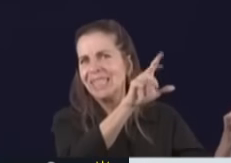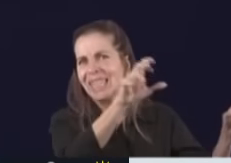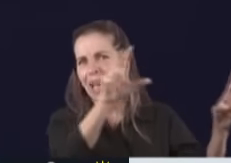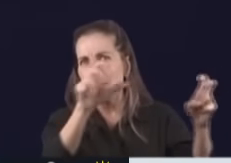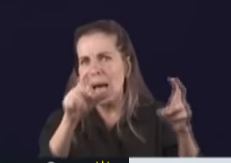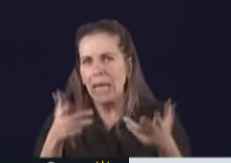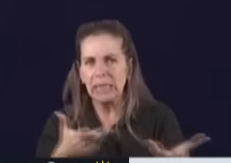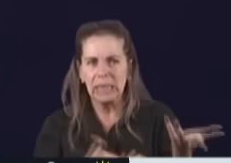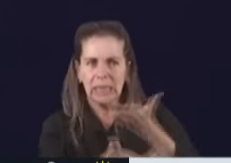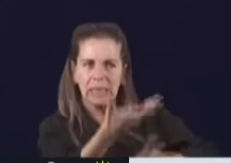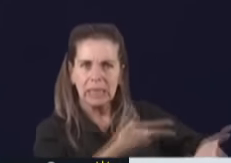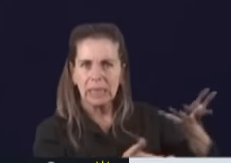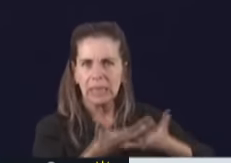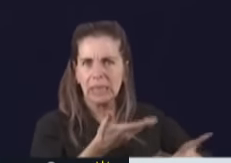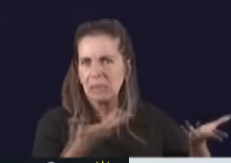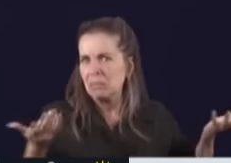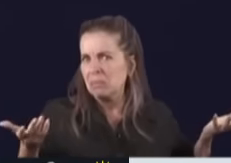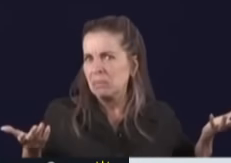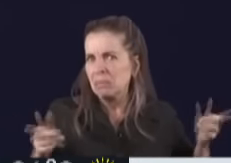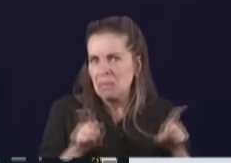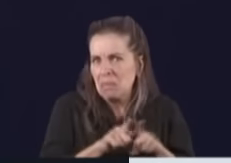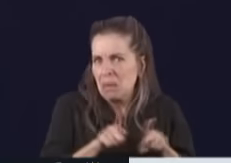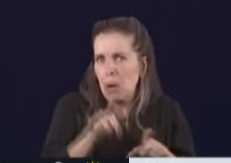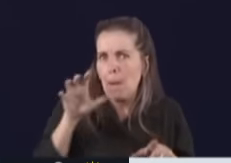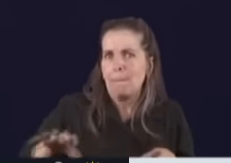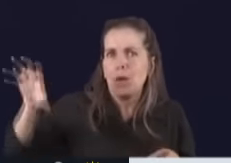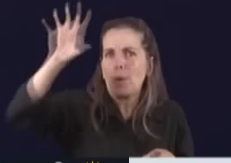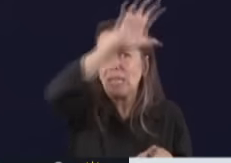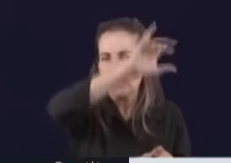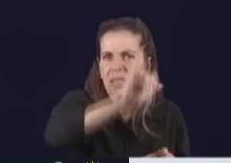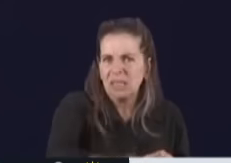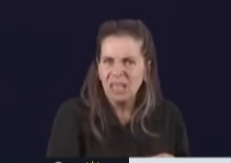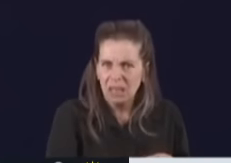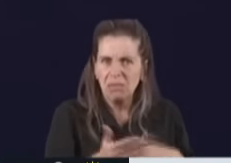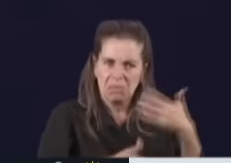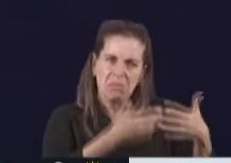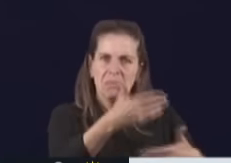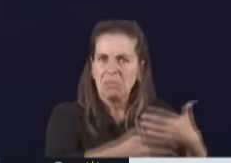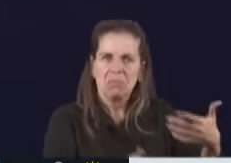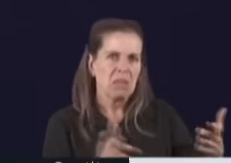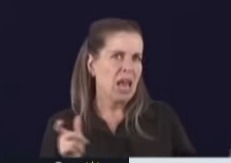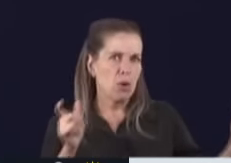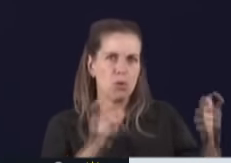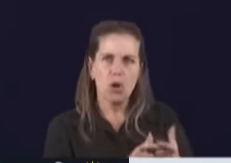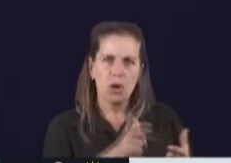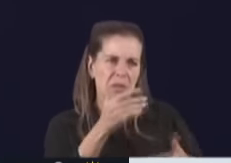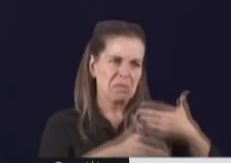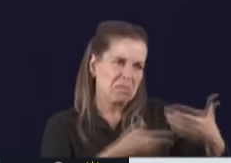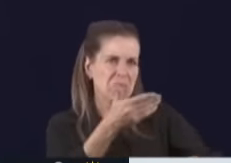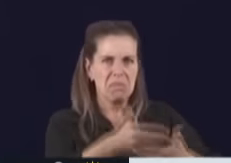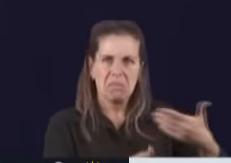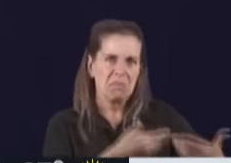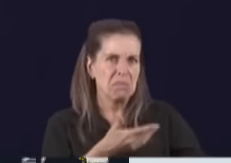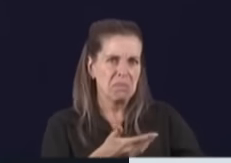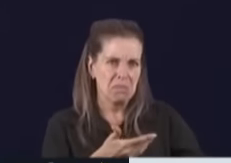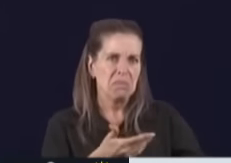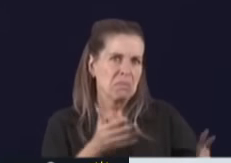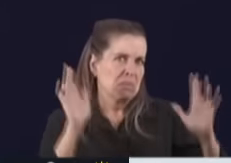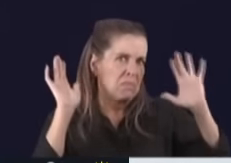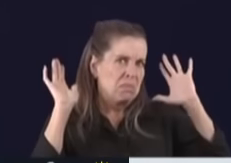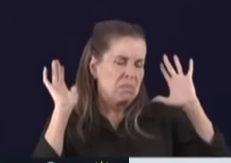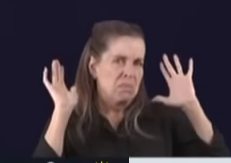y de las preocupaciones que tenían las provincias que las estamos atendiendo y que estamos avanzando. Entonces las reuniones van a ser permanentes, te digo más